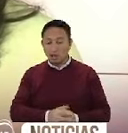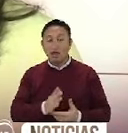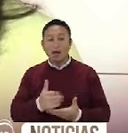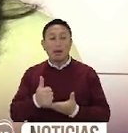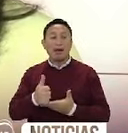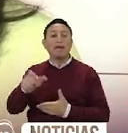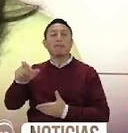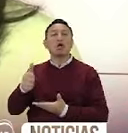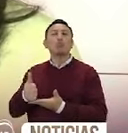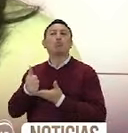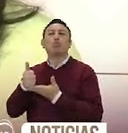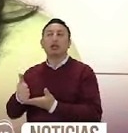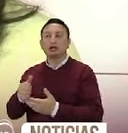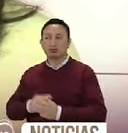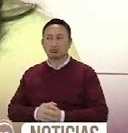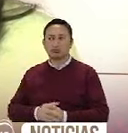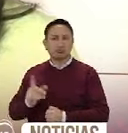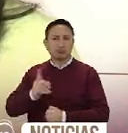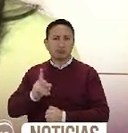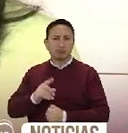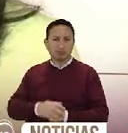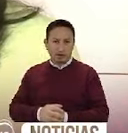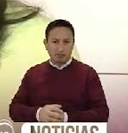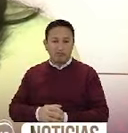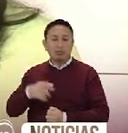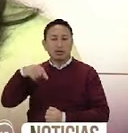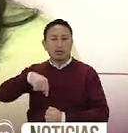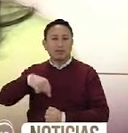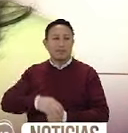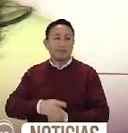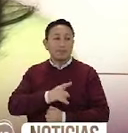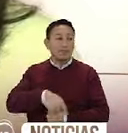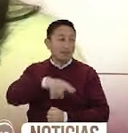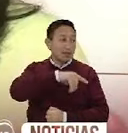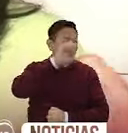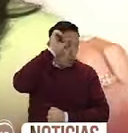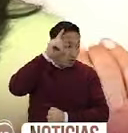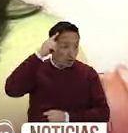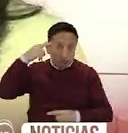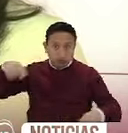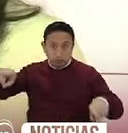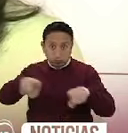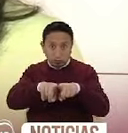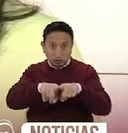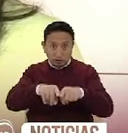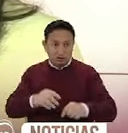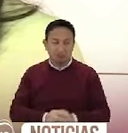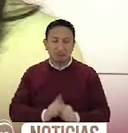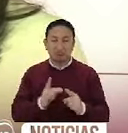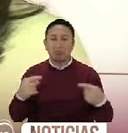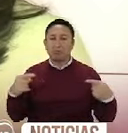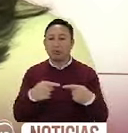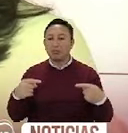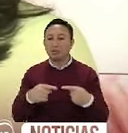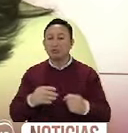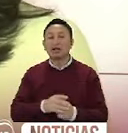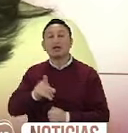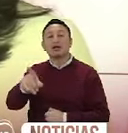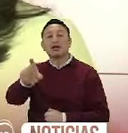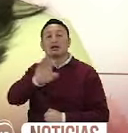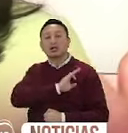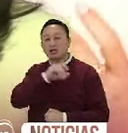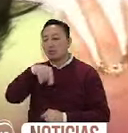beneficios indebidos, lo que existe es falta de unificación de criterio para otorgarles a los expertos cómo hagan